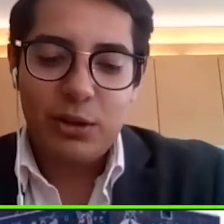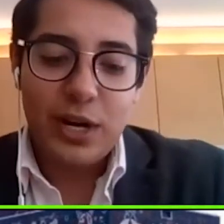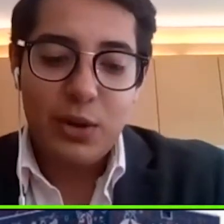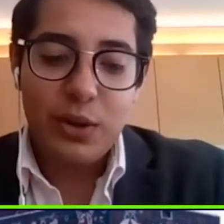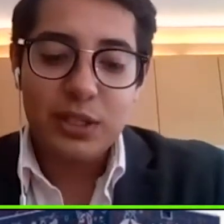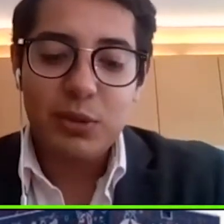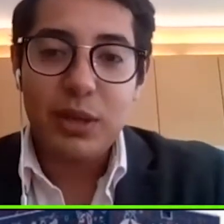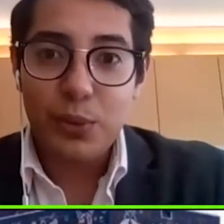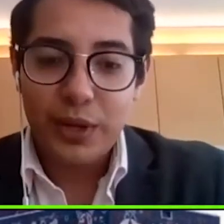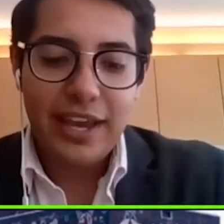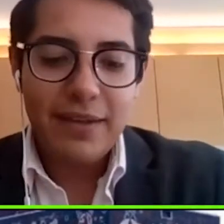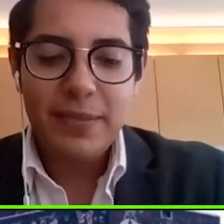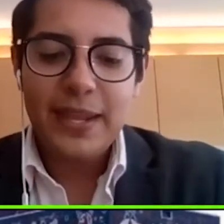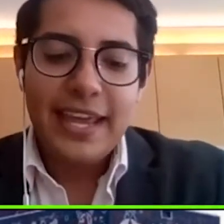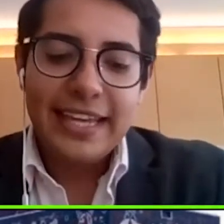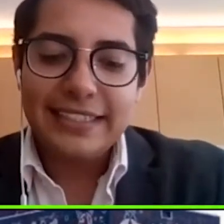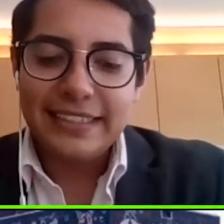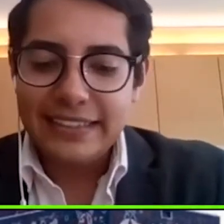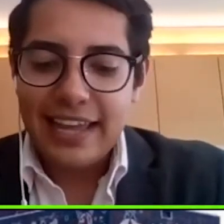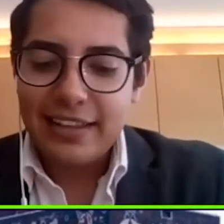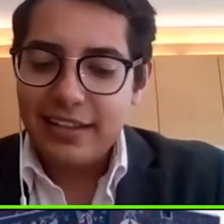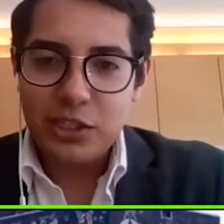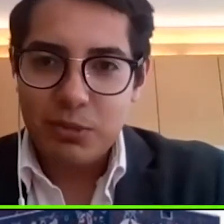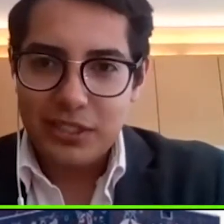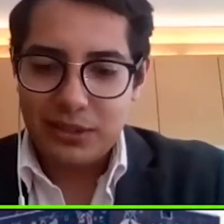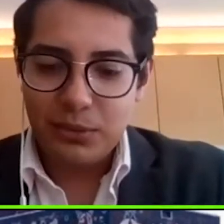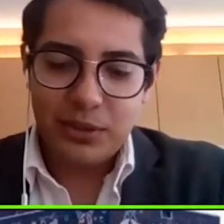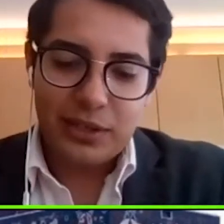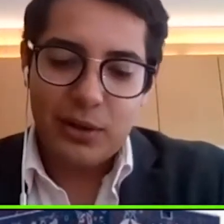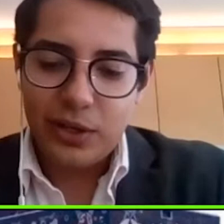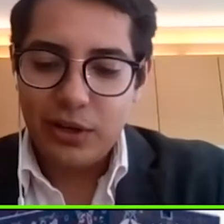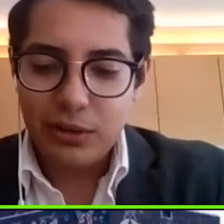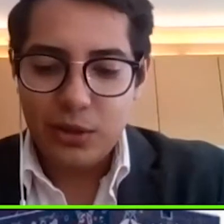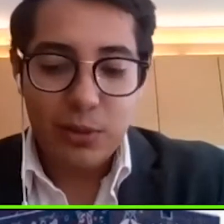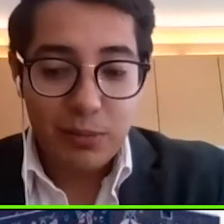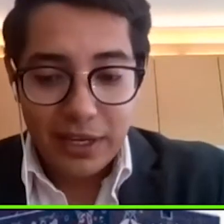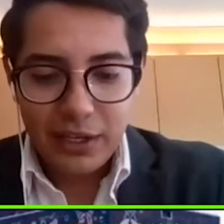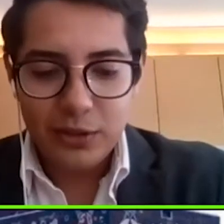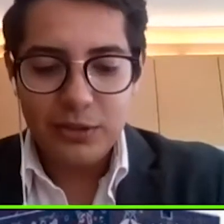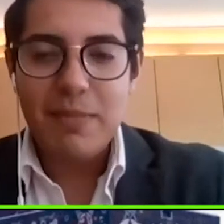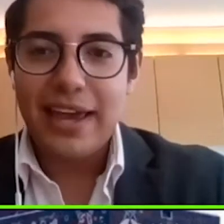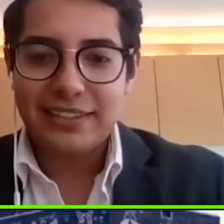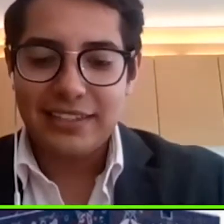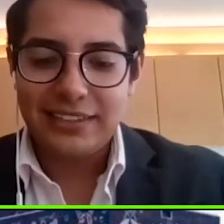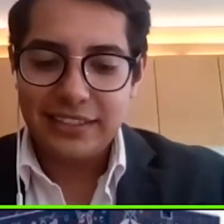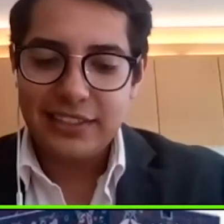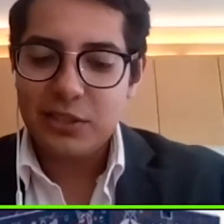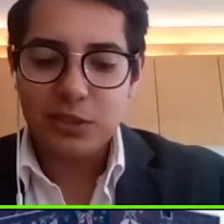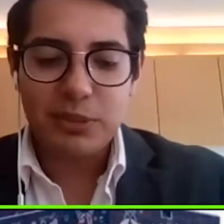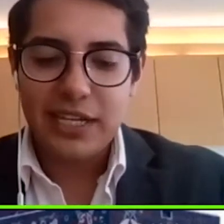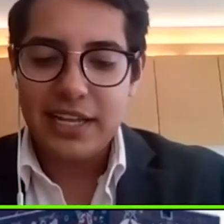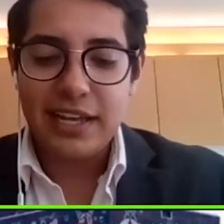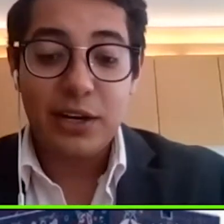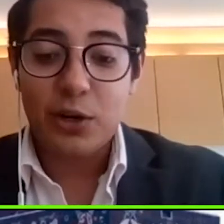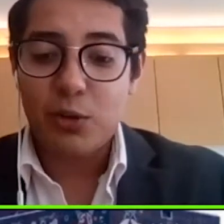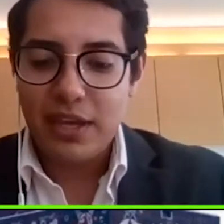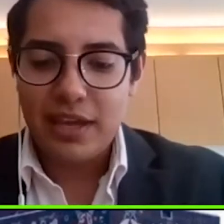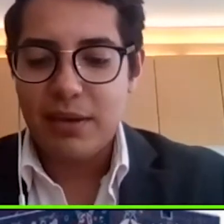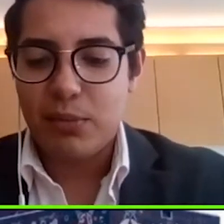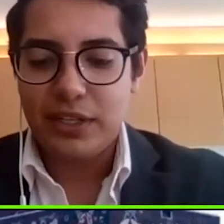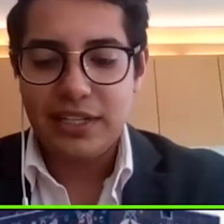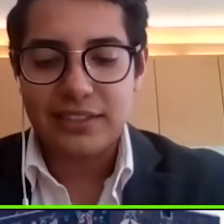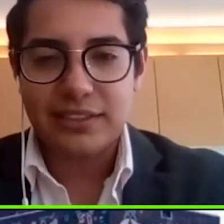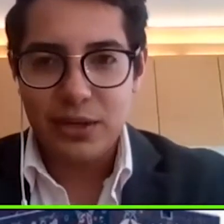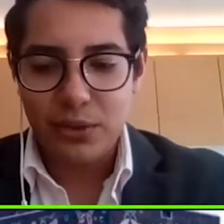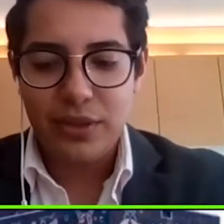presencia de la doctora Lourdes Mota Murgia. Es licenciada en Derecho por el Instituto Tecnológico Autónomo de México, maestra en Ciencias con especialidad en